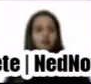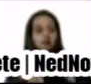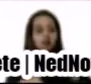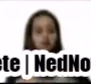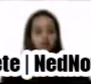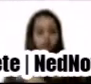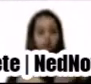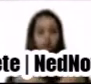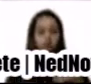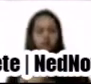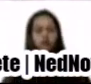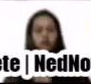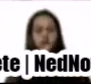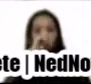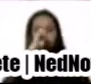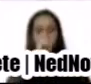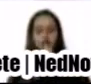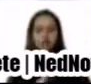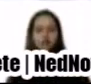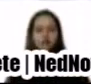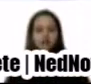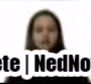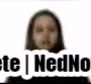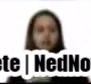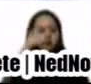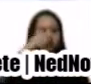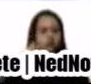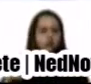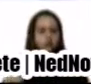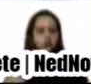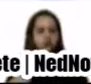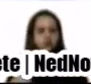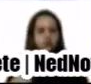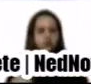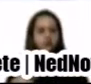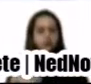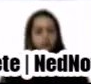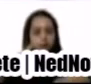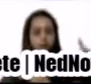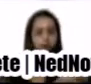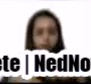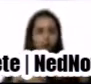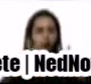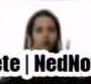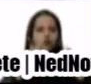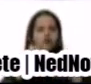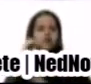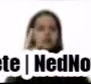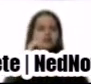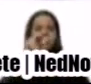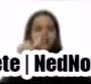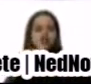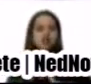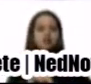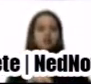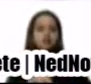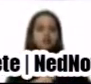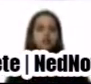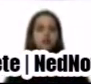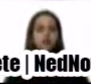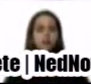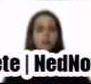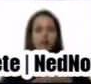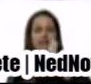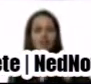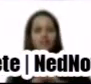de cooptación de los poderes del Estado, de cooptación de cada uno de los poderes del Estado. El último poder democrático en pie,